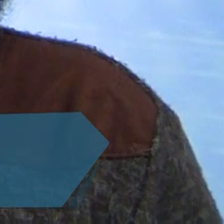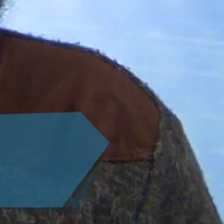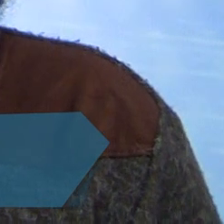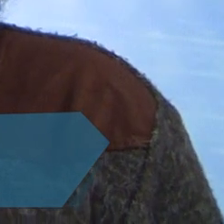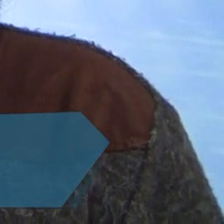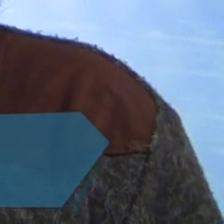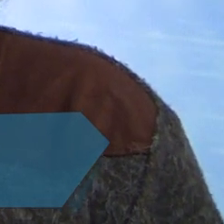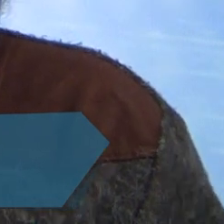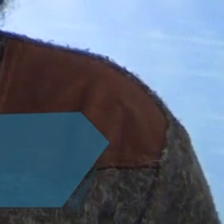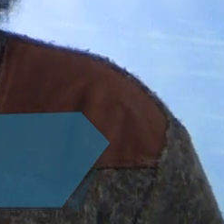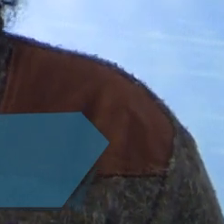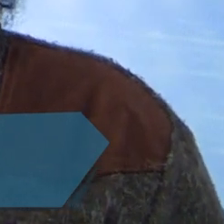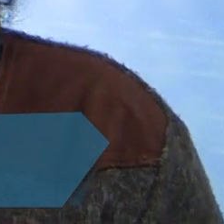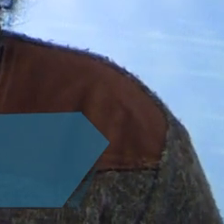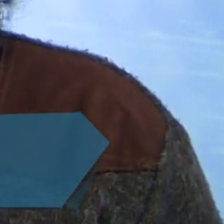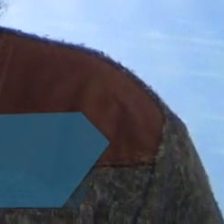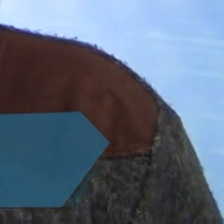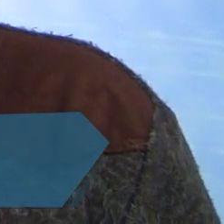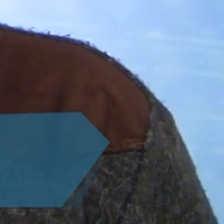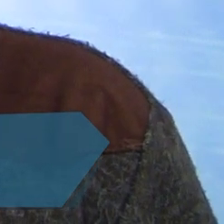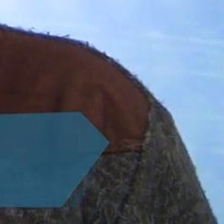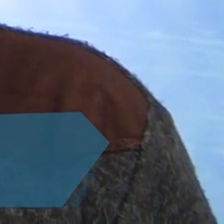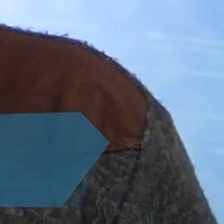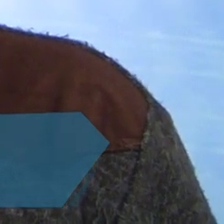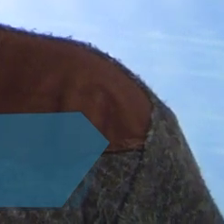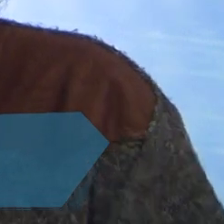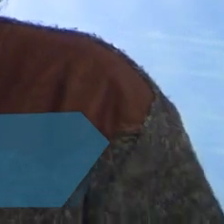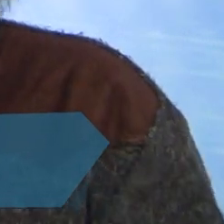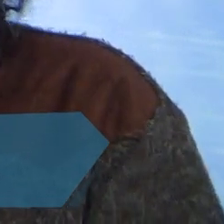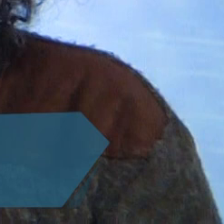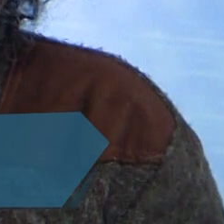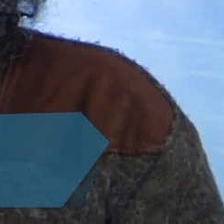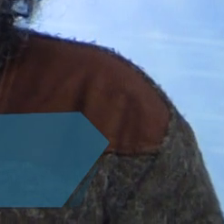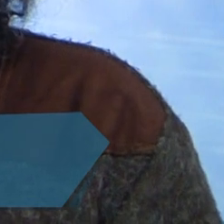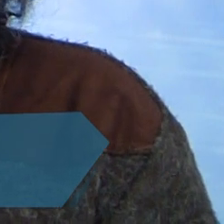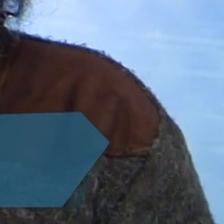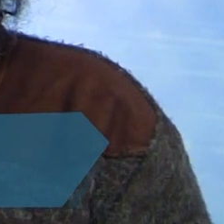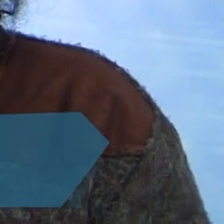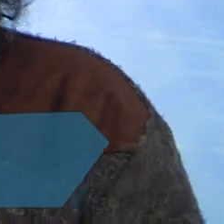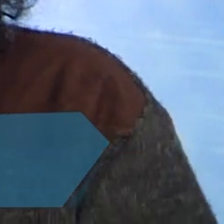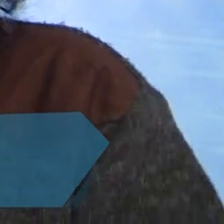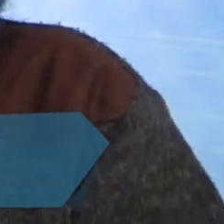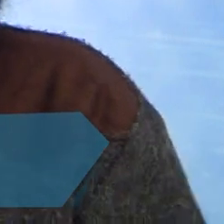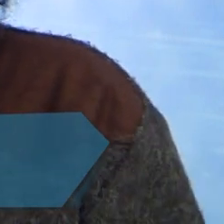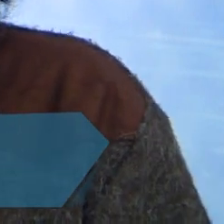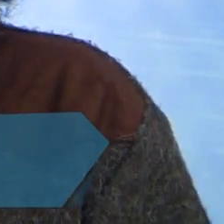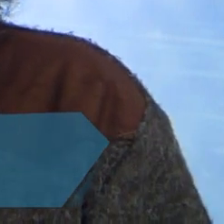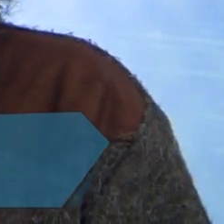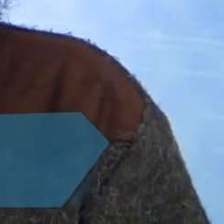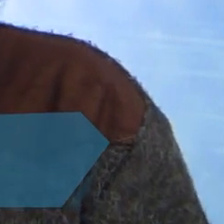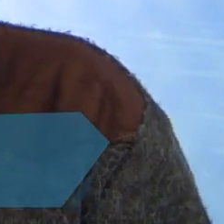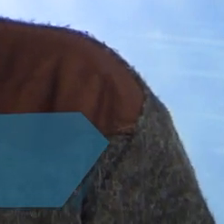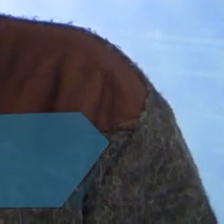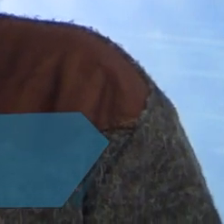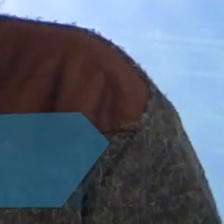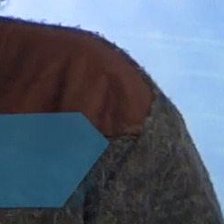años 60, podríamos decir, giran alrededor de los debates que instaló la reforma universitaria. Pero a comienzos de los